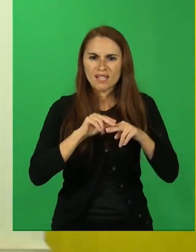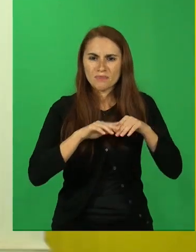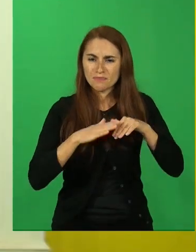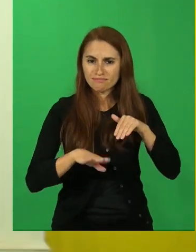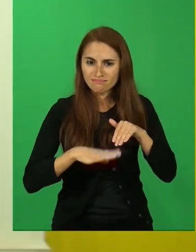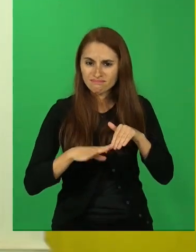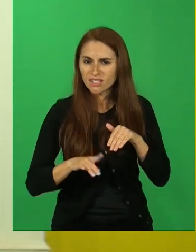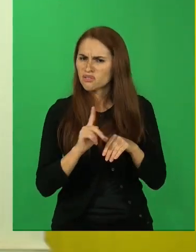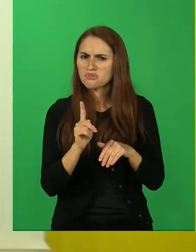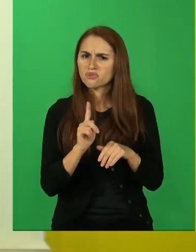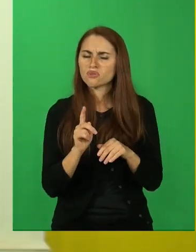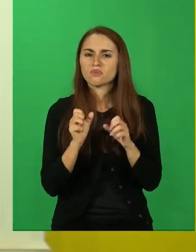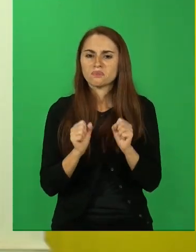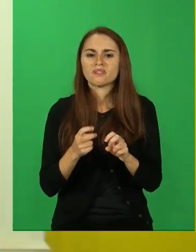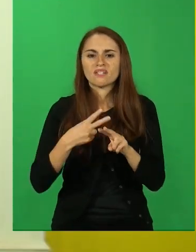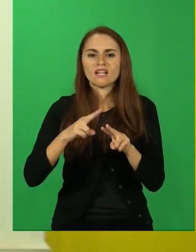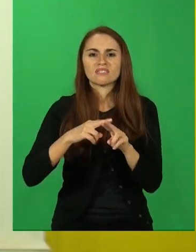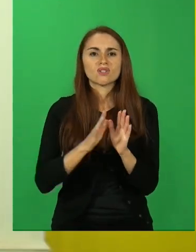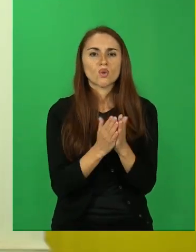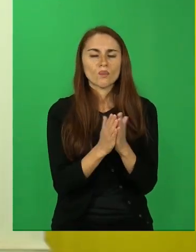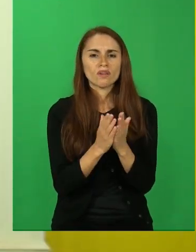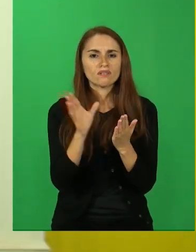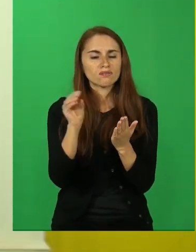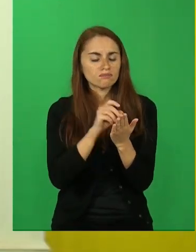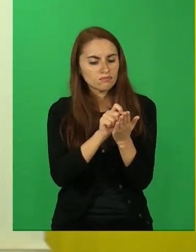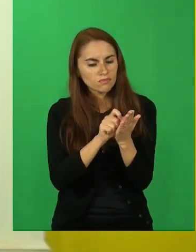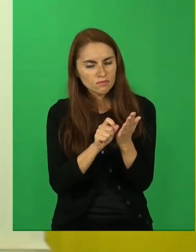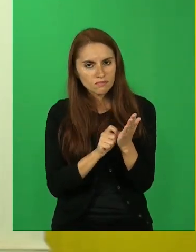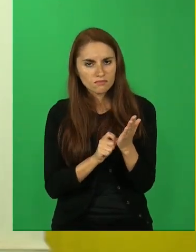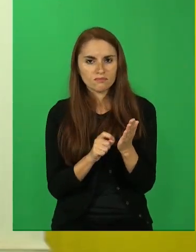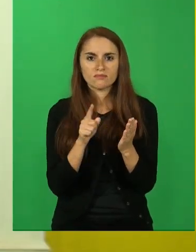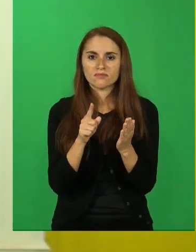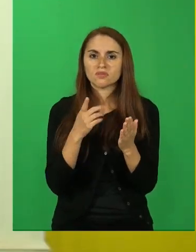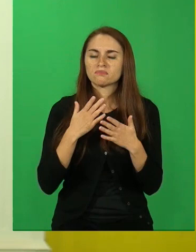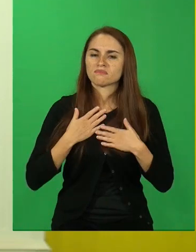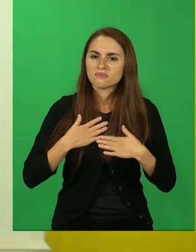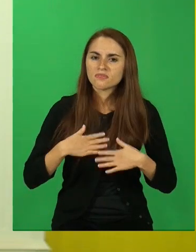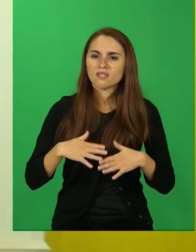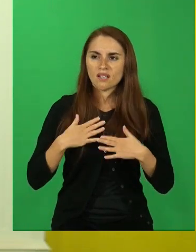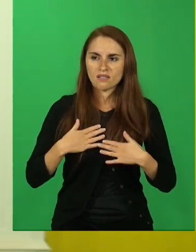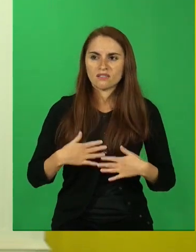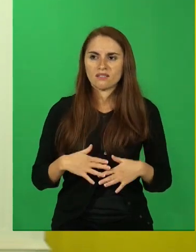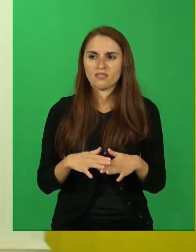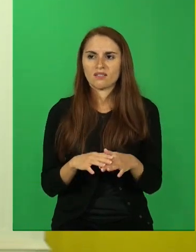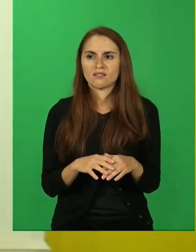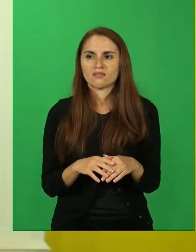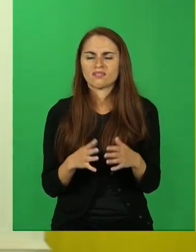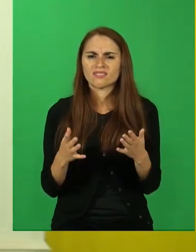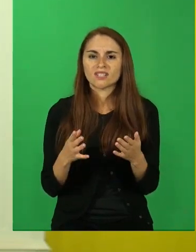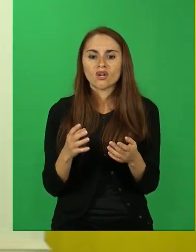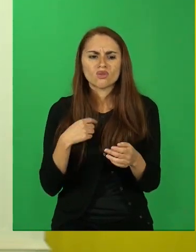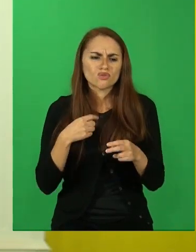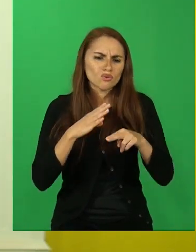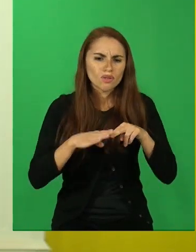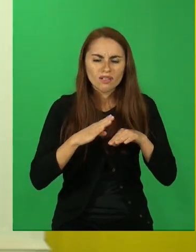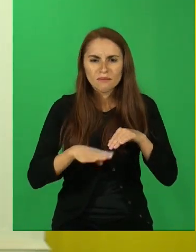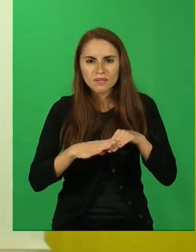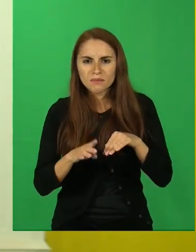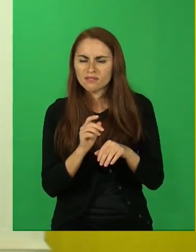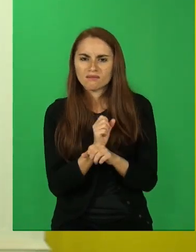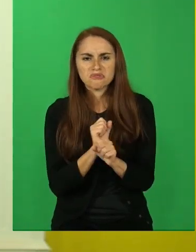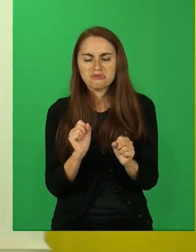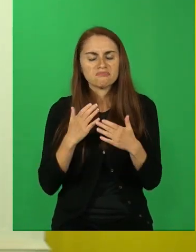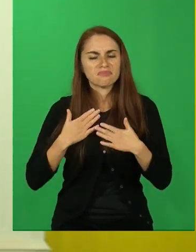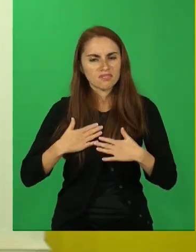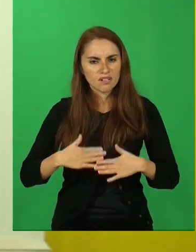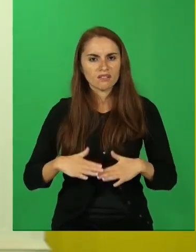imprimas, puedes hacer los ejercicios en tu cuaderno, así que no te preocupes y no te afanes con que hoy tengo que imprimir esto. No, no